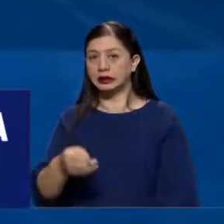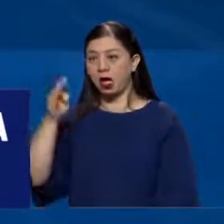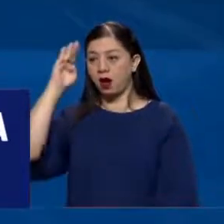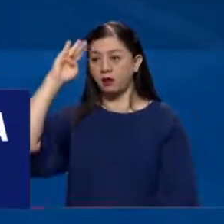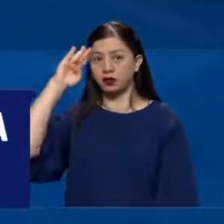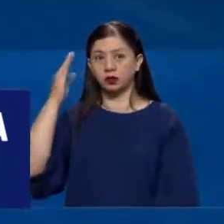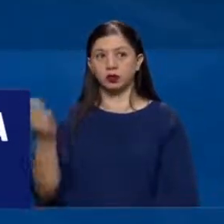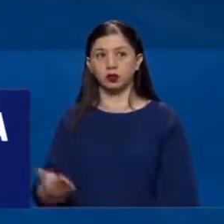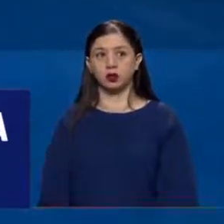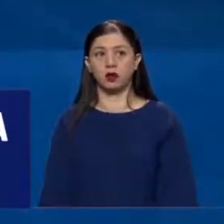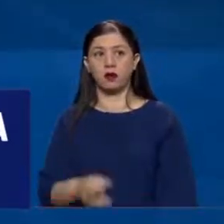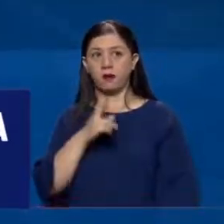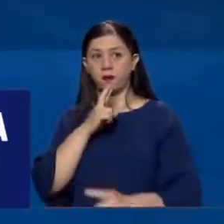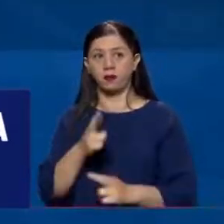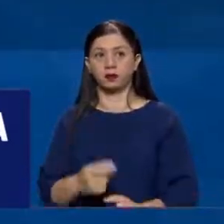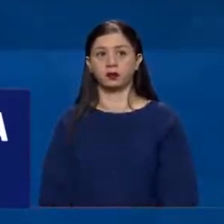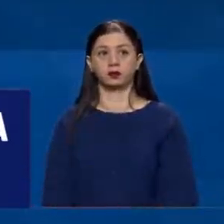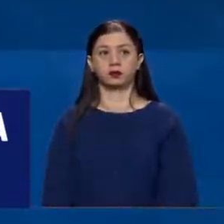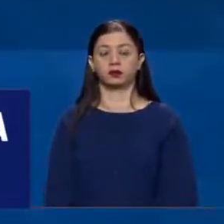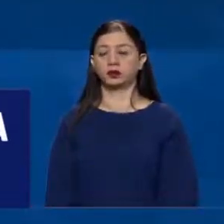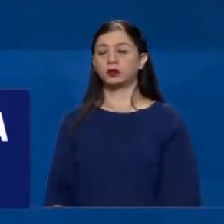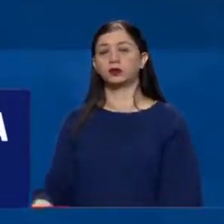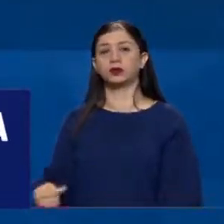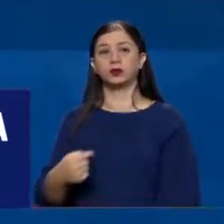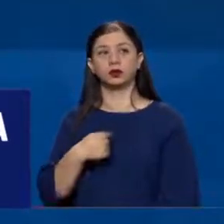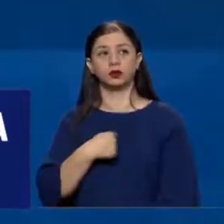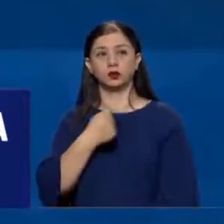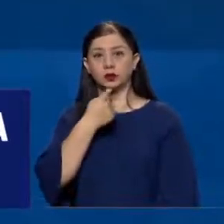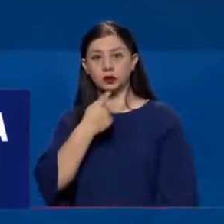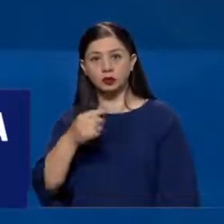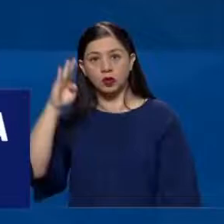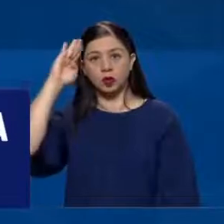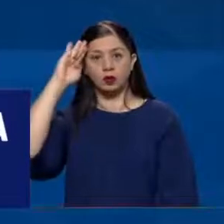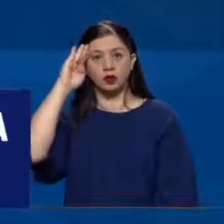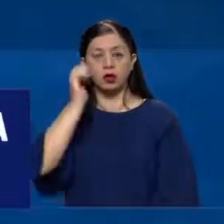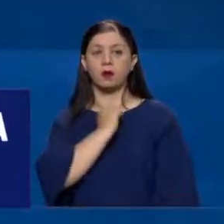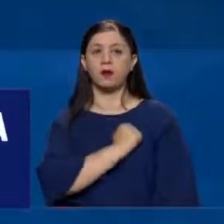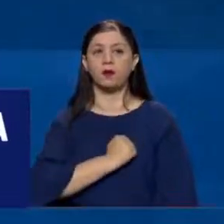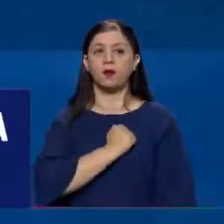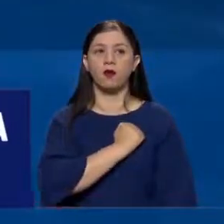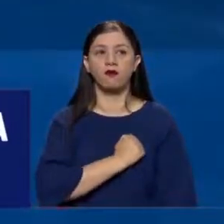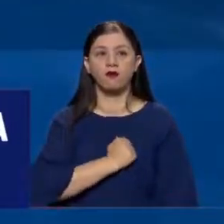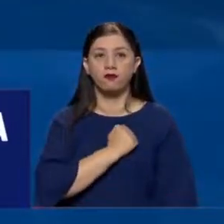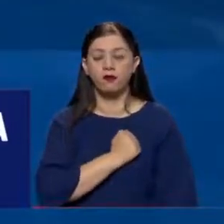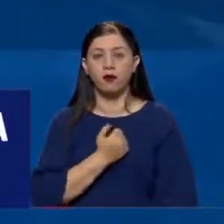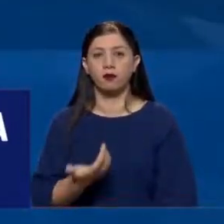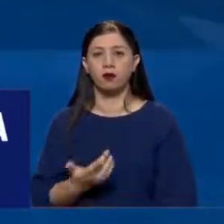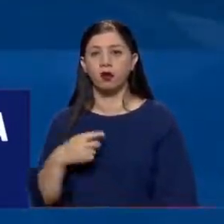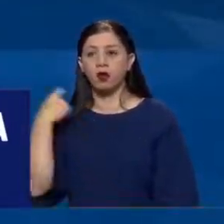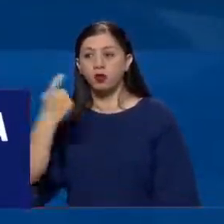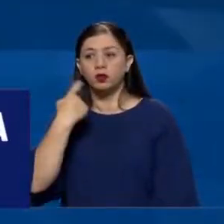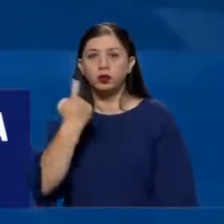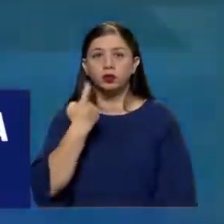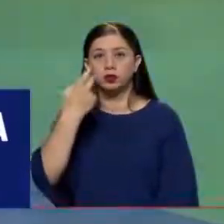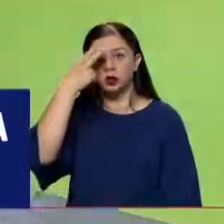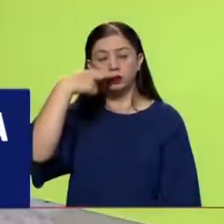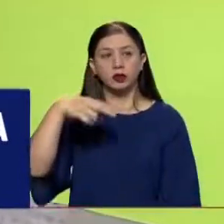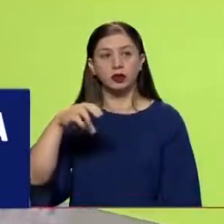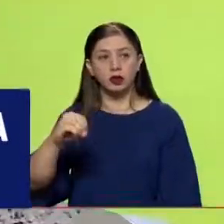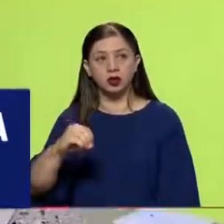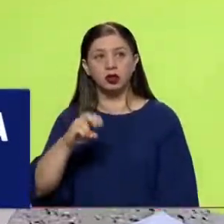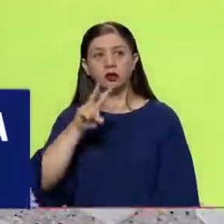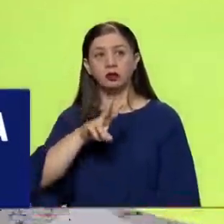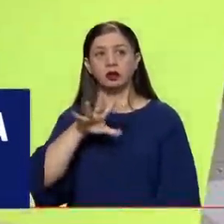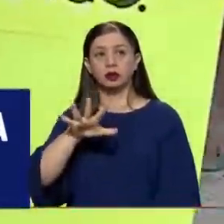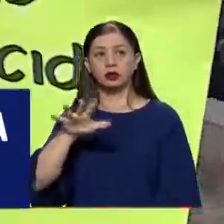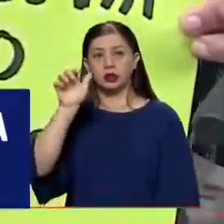porque pues usted no tiene respuesta de él. Yo estoy pidiendo a las autoridades que por favor me colaboren para buscar a mi hijo, que desde el 25